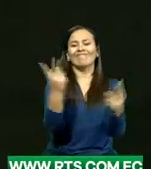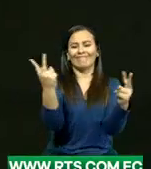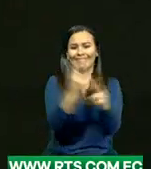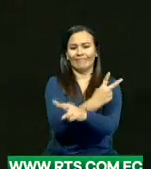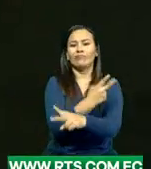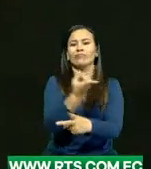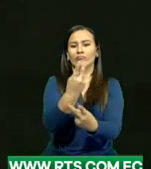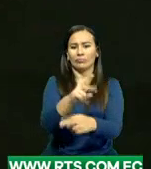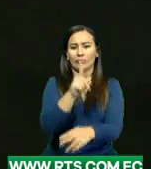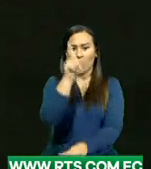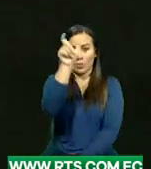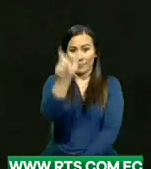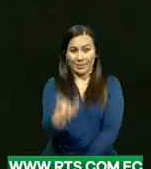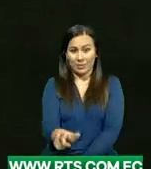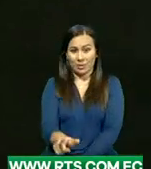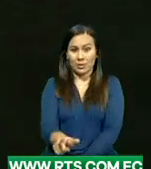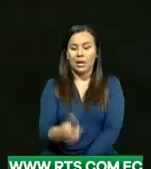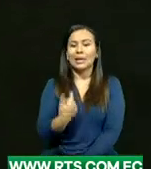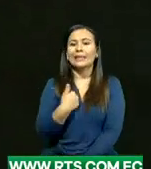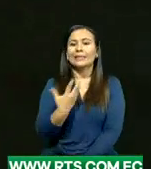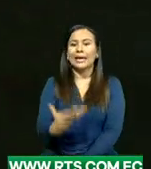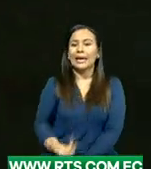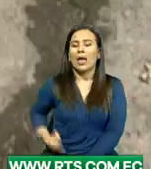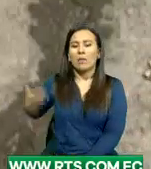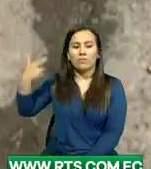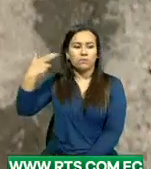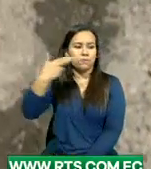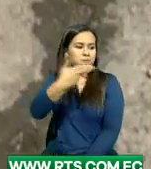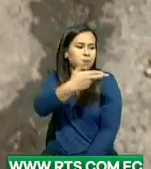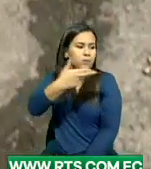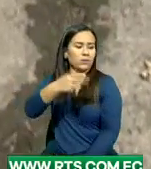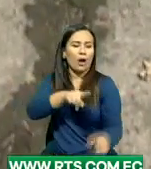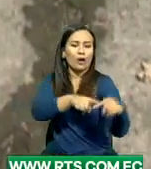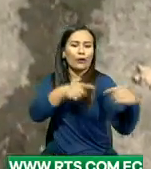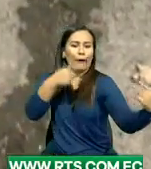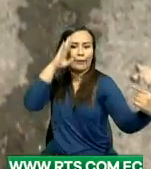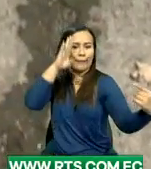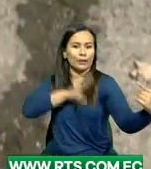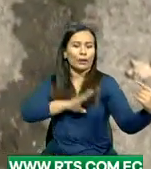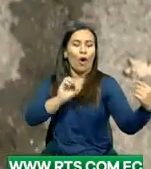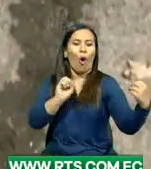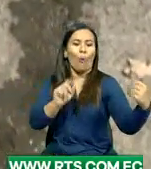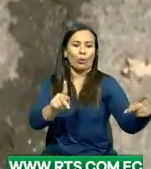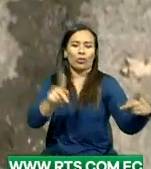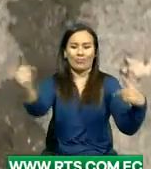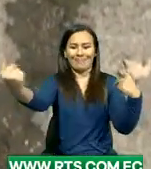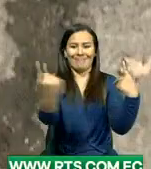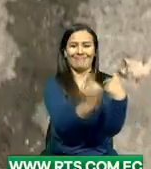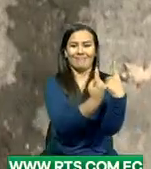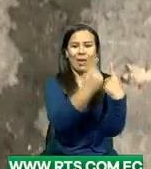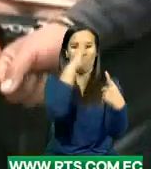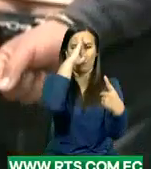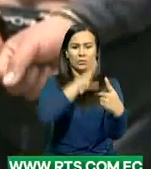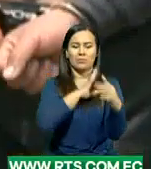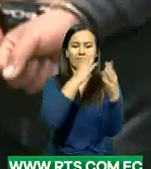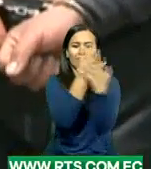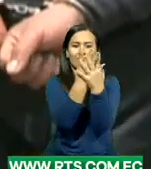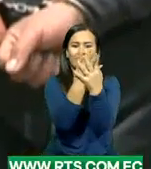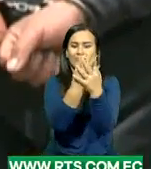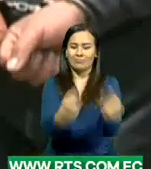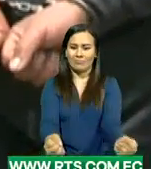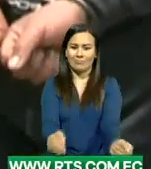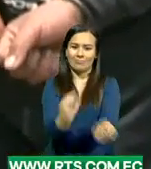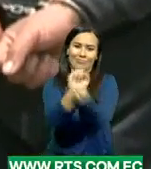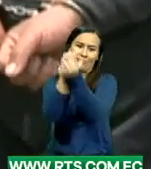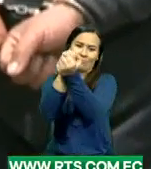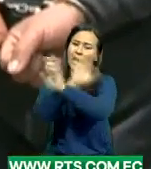de los sospechosos habría intentado disparar a uno de los agentes, pero la oportuna intervención evitó que las cosas pasen a mayores.